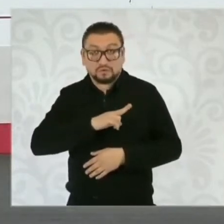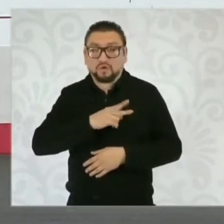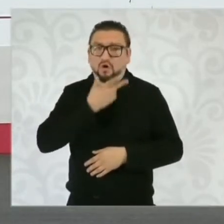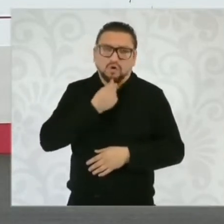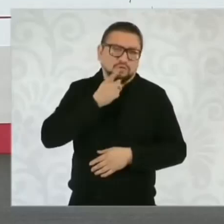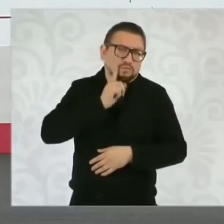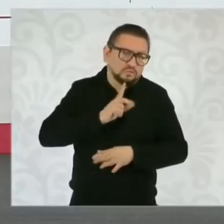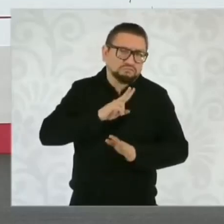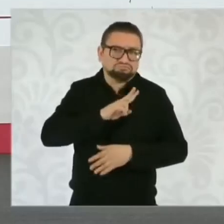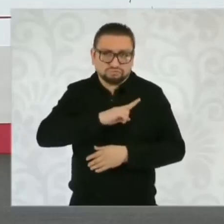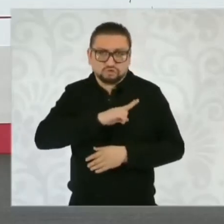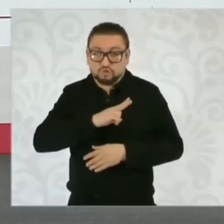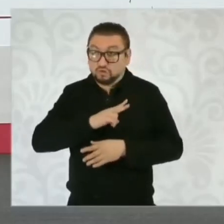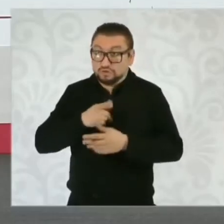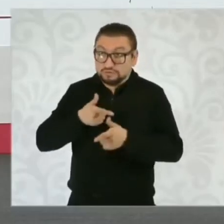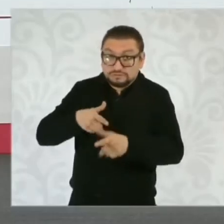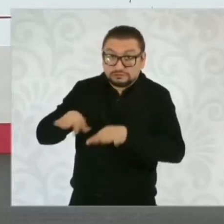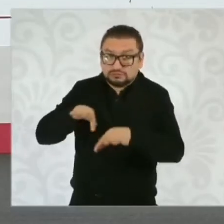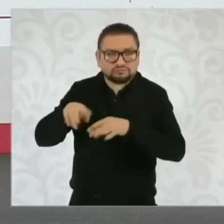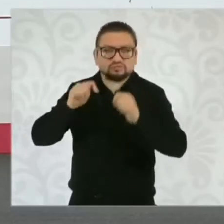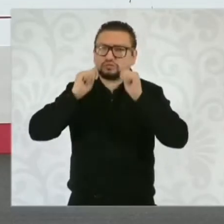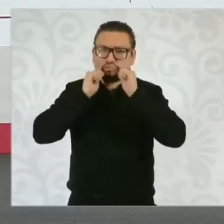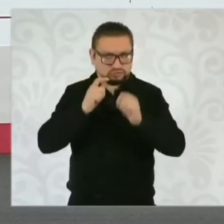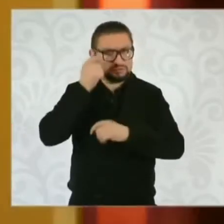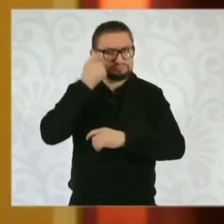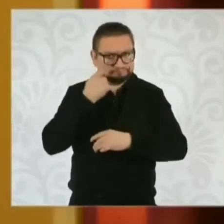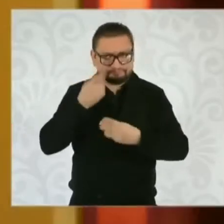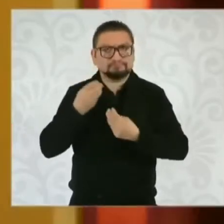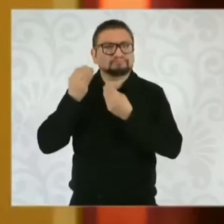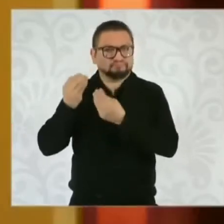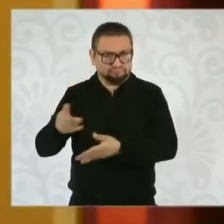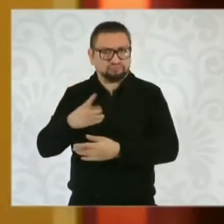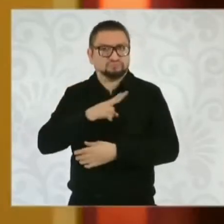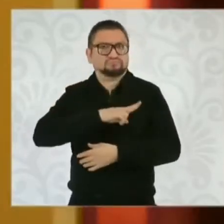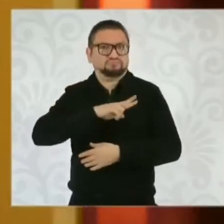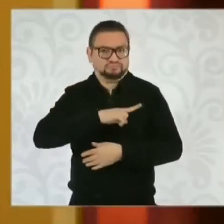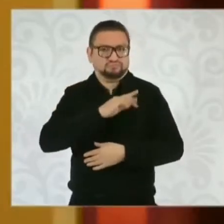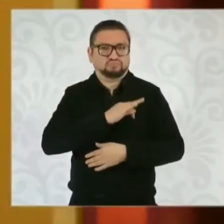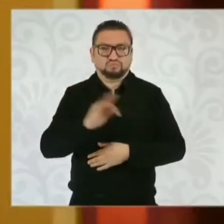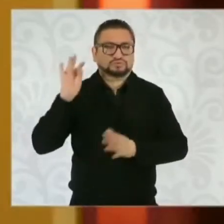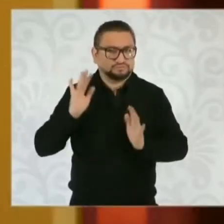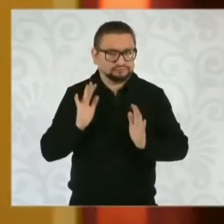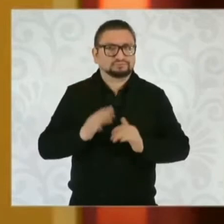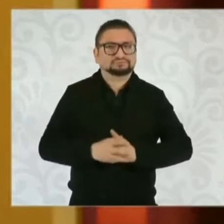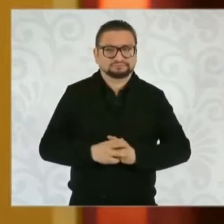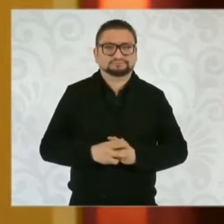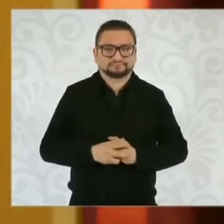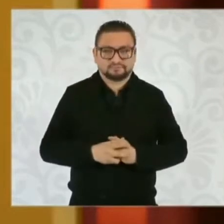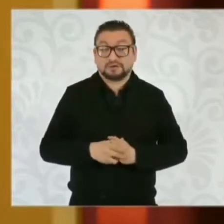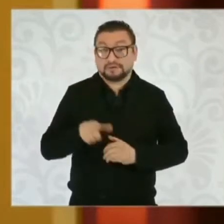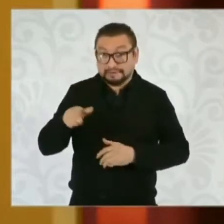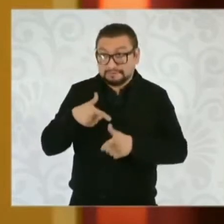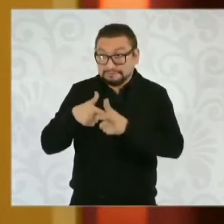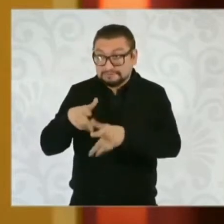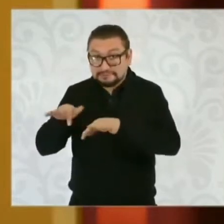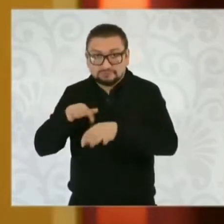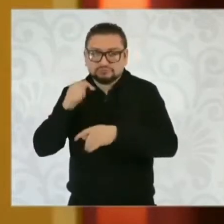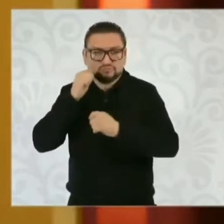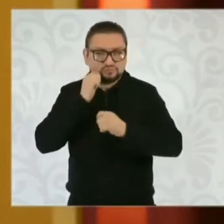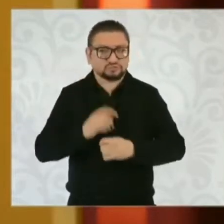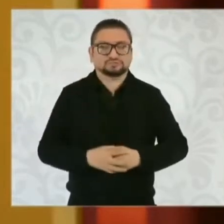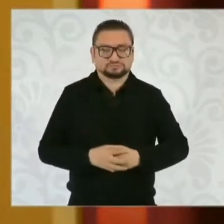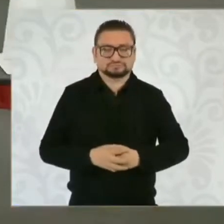o un trabajador que está en activo queda viudo, pueda tener el acceso a la pensión de viudez independientemente de que siga siendo